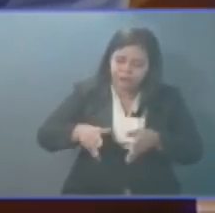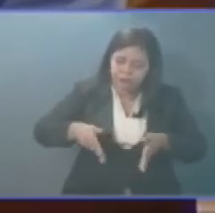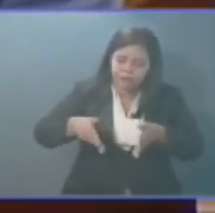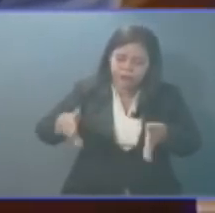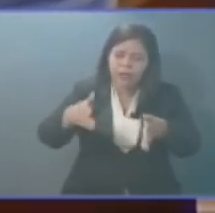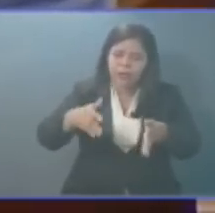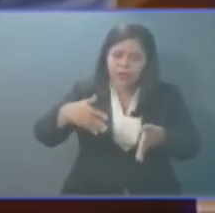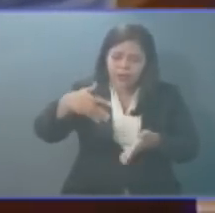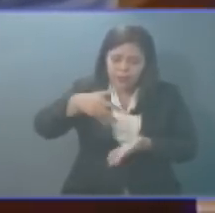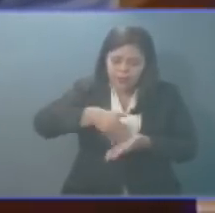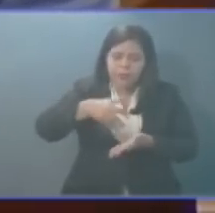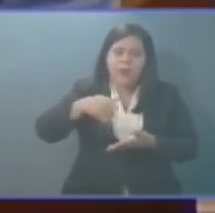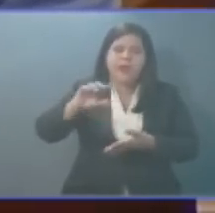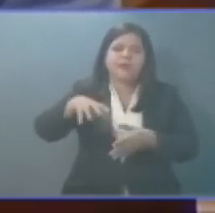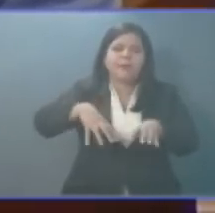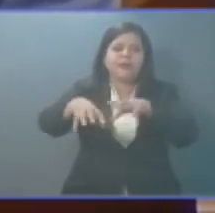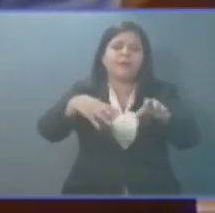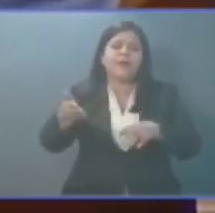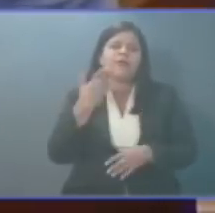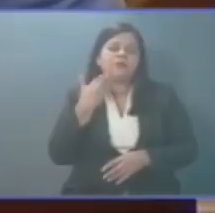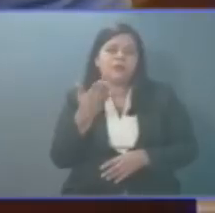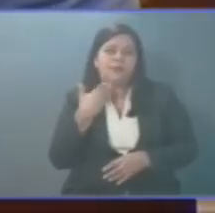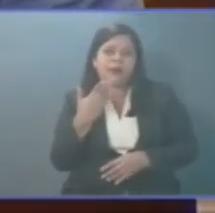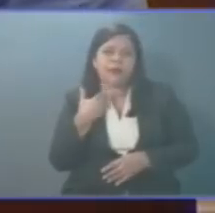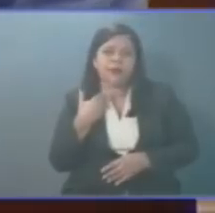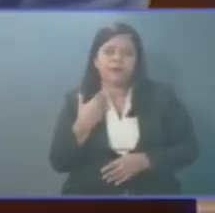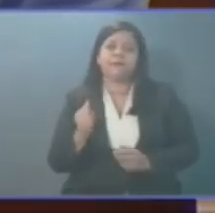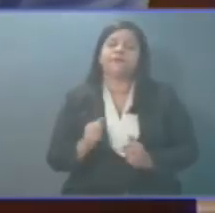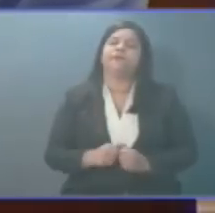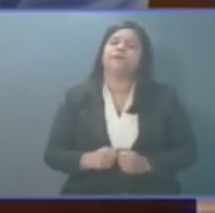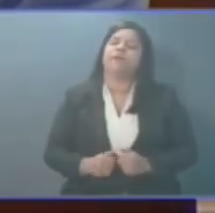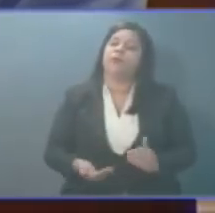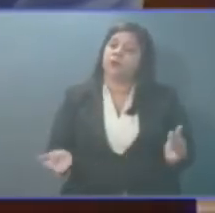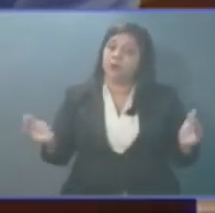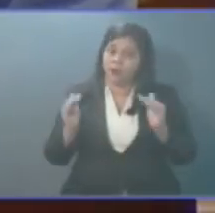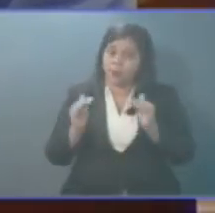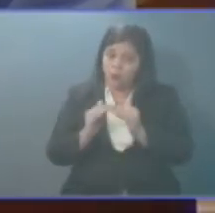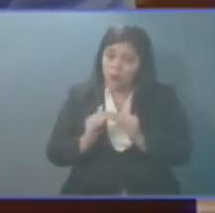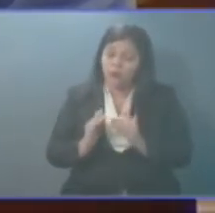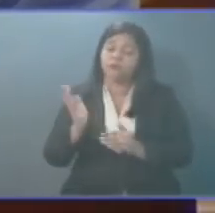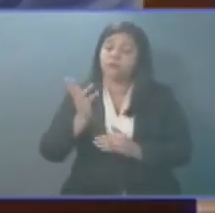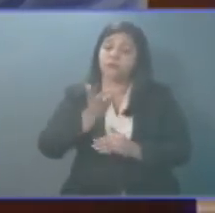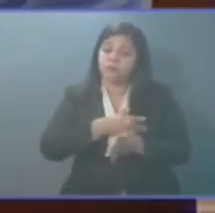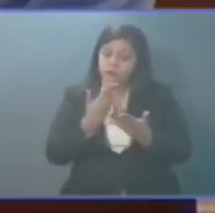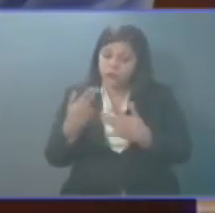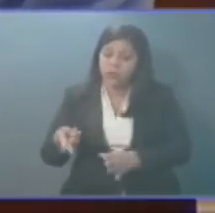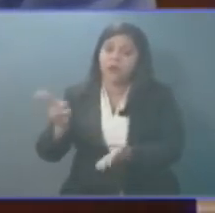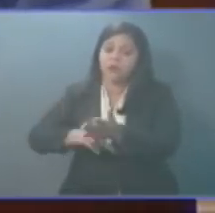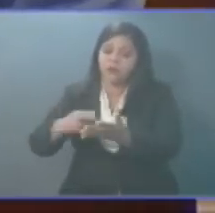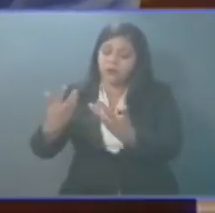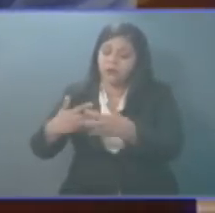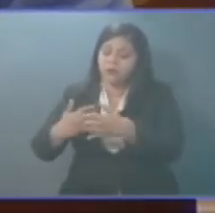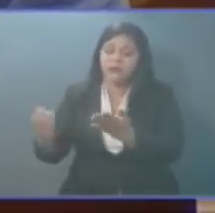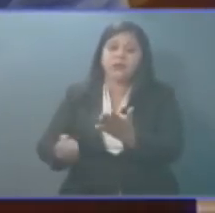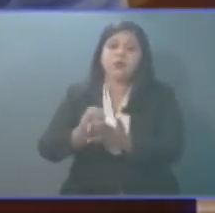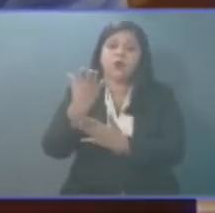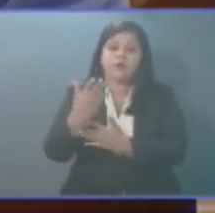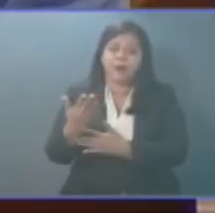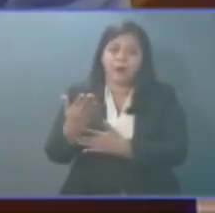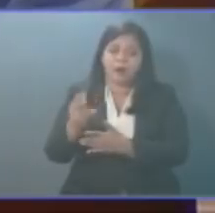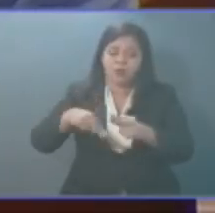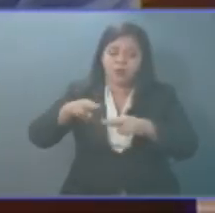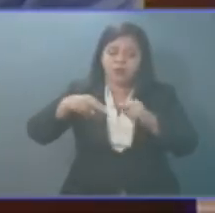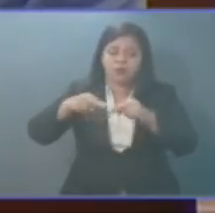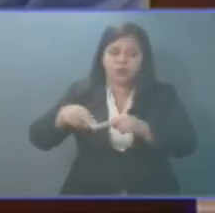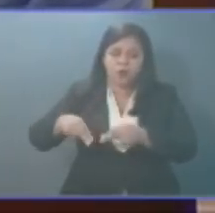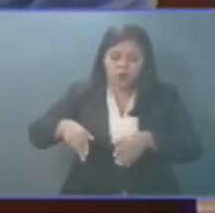Cuco, en San Miguel, hasta en Tipucá. Además, licitamos el diseño de una nueva carretera, desde